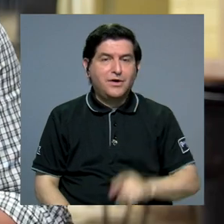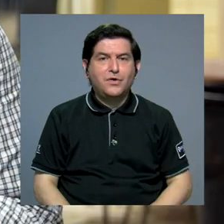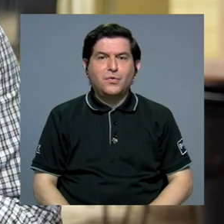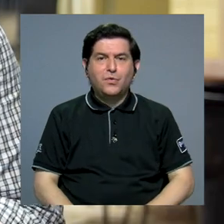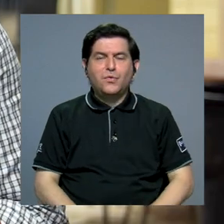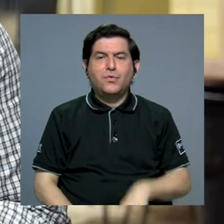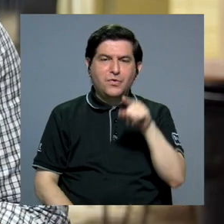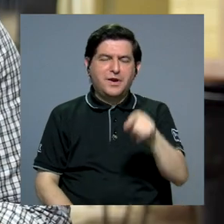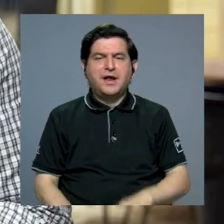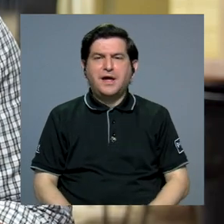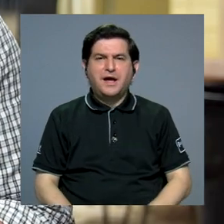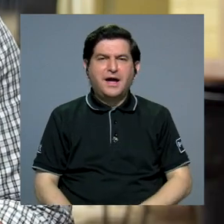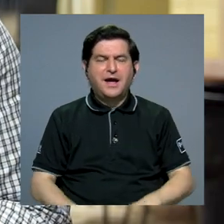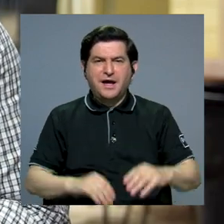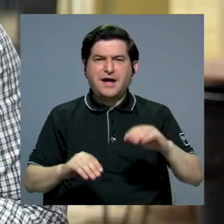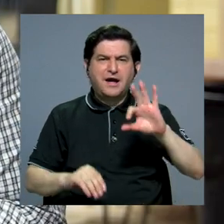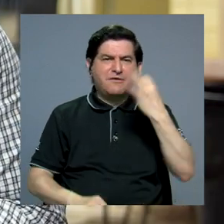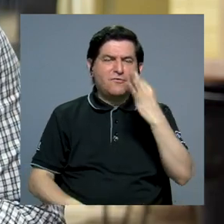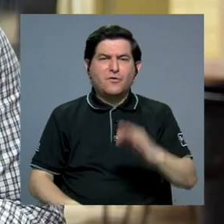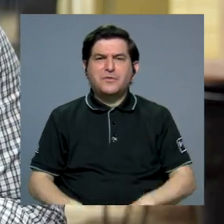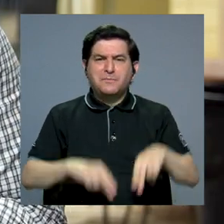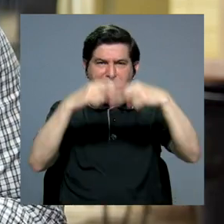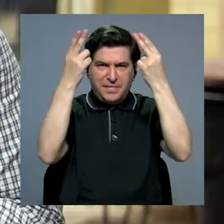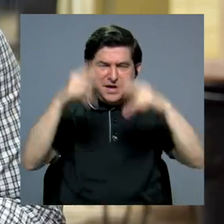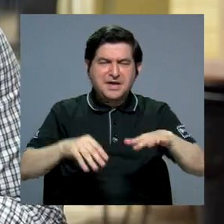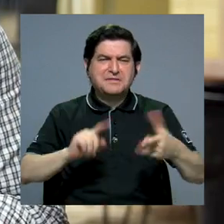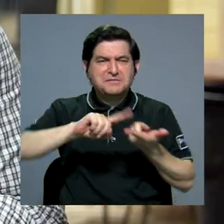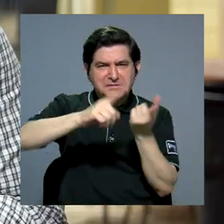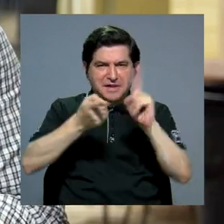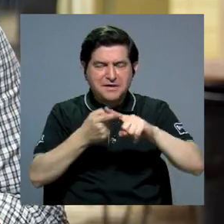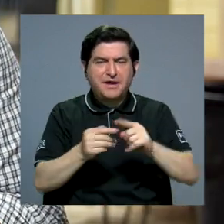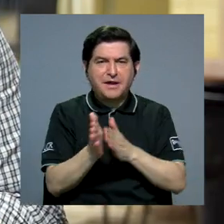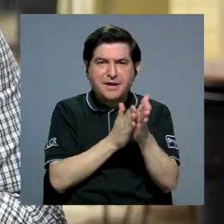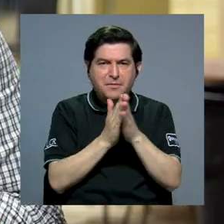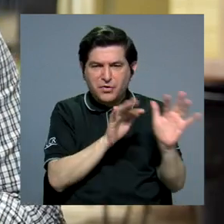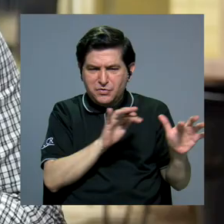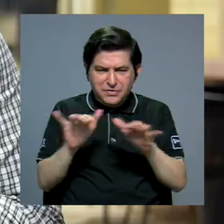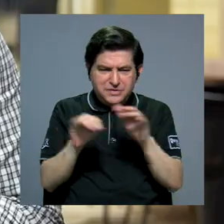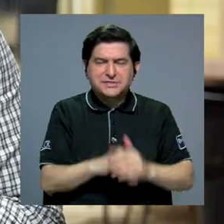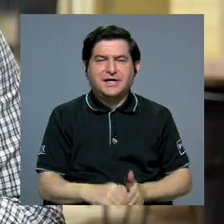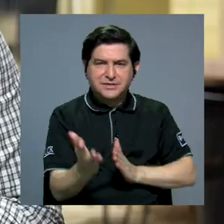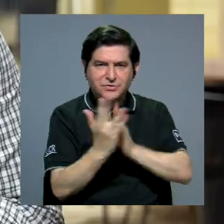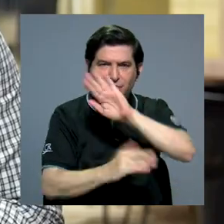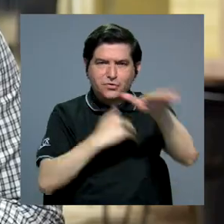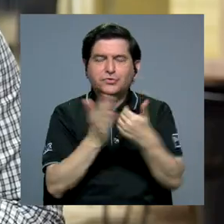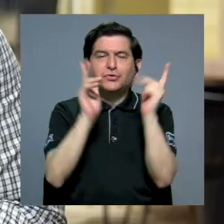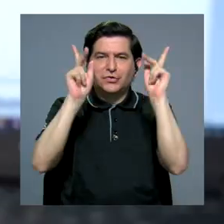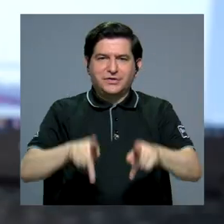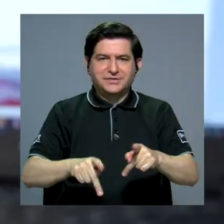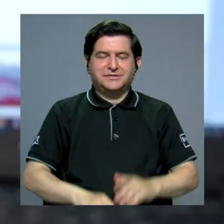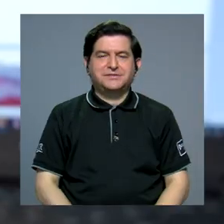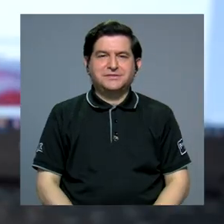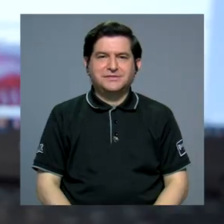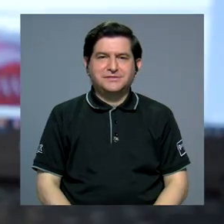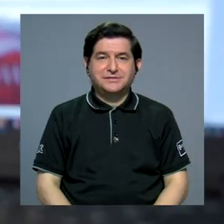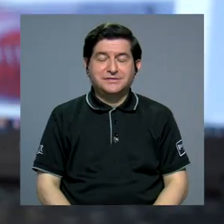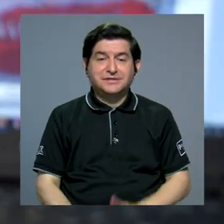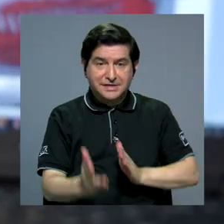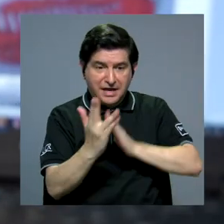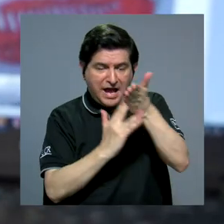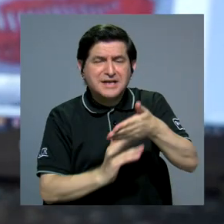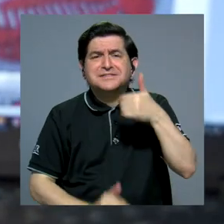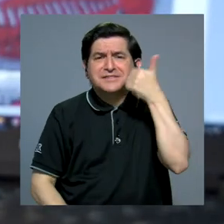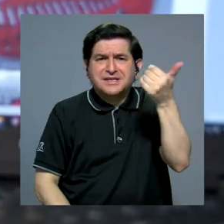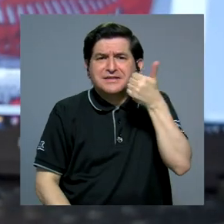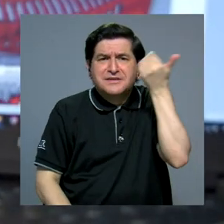en una interfaz amigable y aprovechando la digitalización para que esté al acceso de todas las personas. Ingresar al sitio es